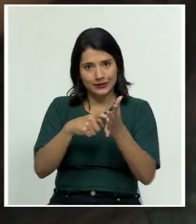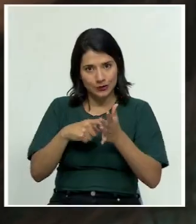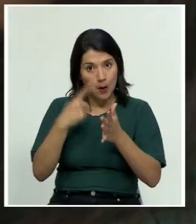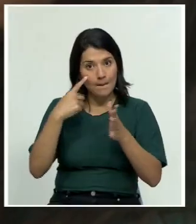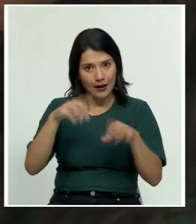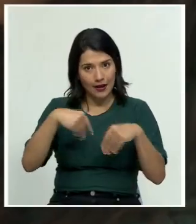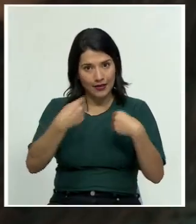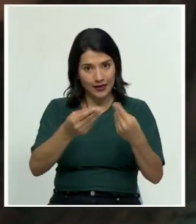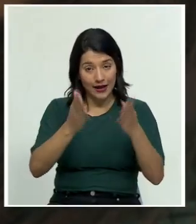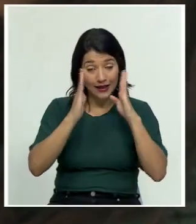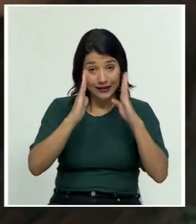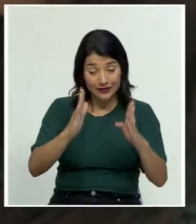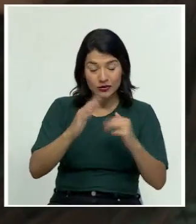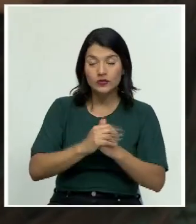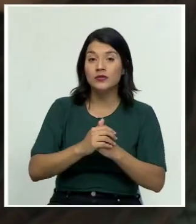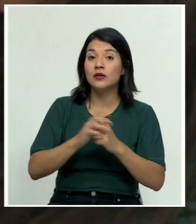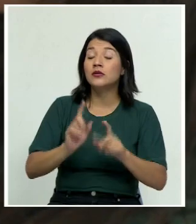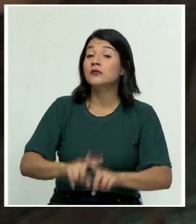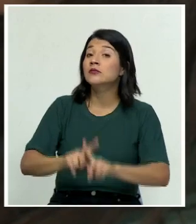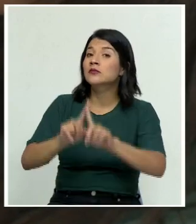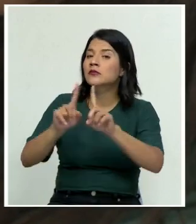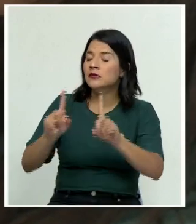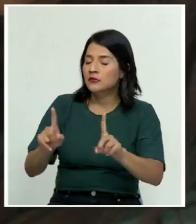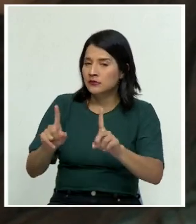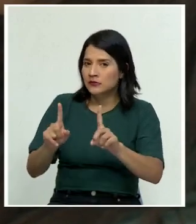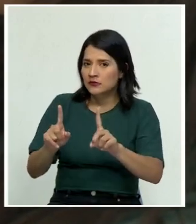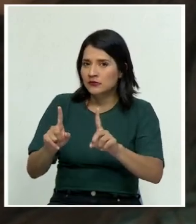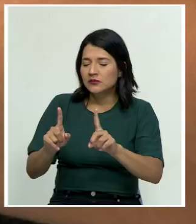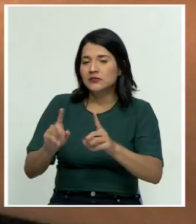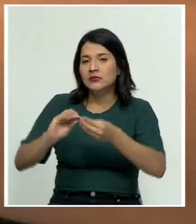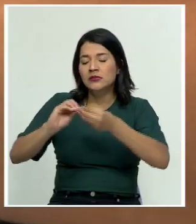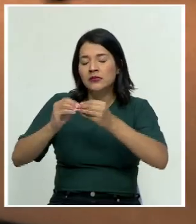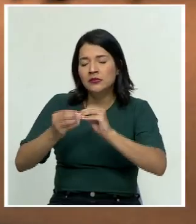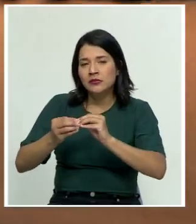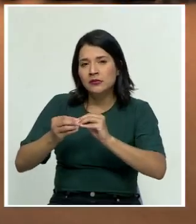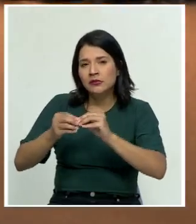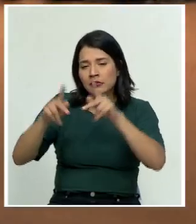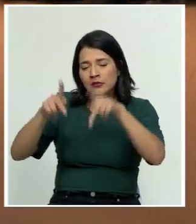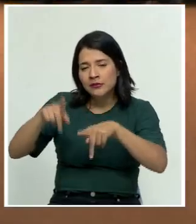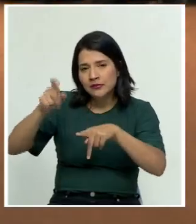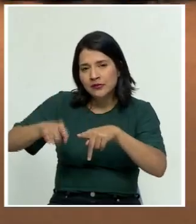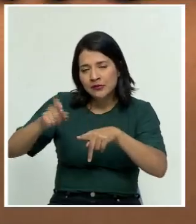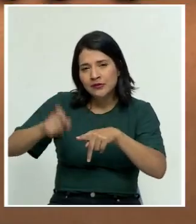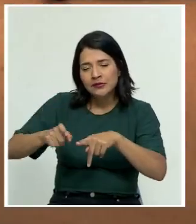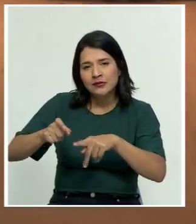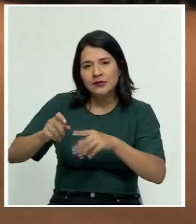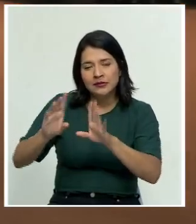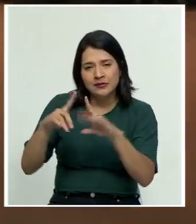que toda proyección sobre la cantidad de gente que necesita la defensa pública se quedó completamente corta.